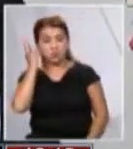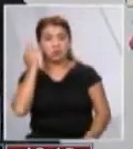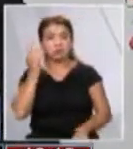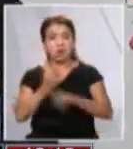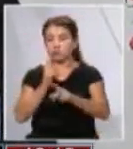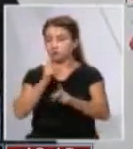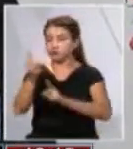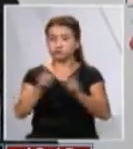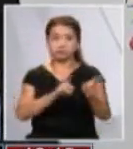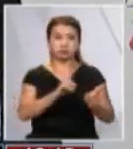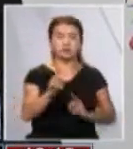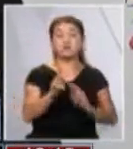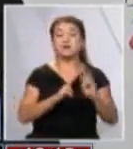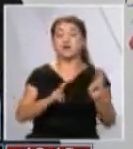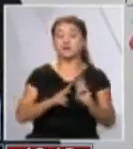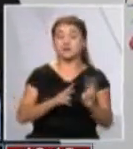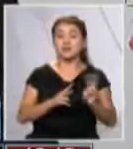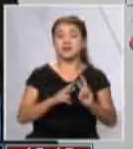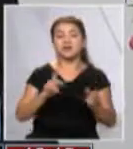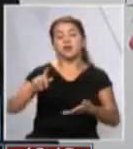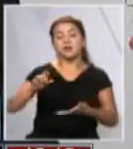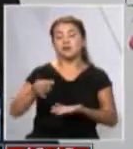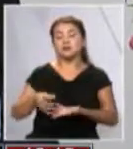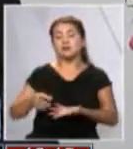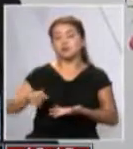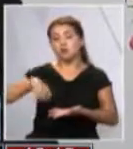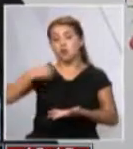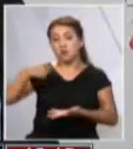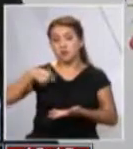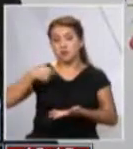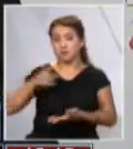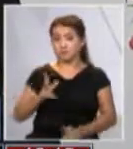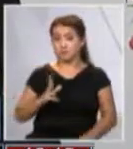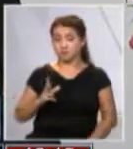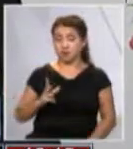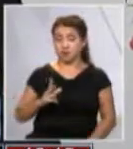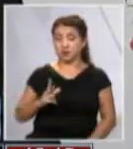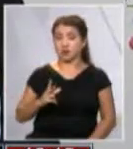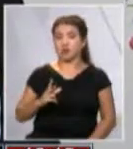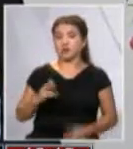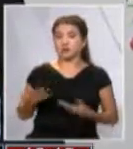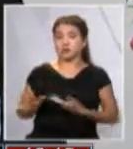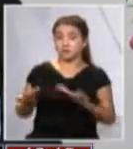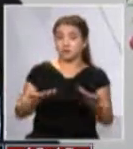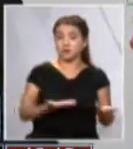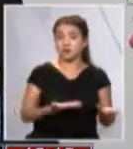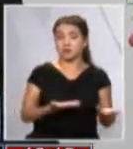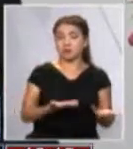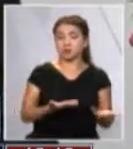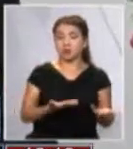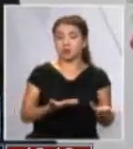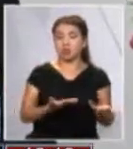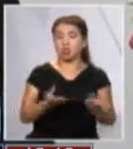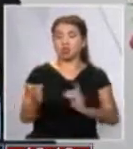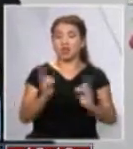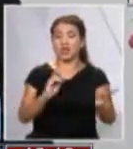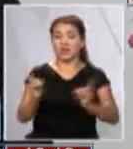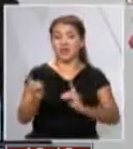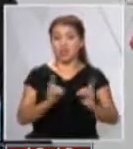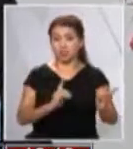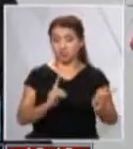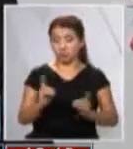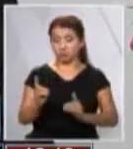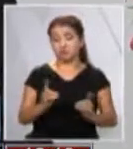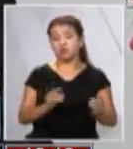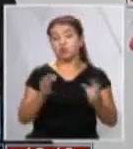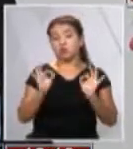despliegue de escenario, donde se va a hacer una cena formal aquí en el Palacio de la Moneda, recibiendo a la delegación que va a asistir a este encuentro. Ya el